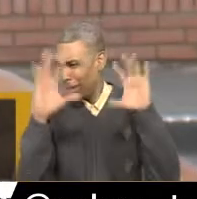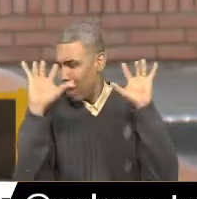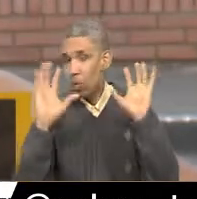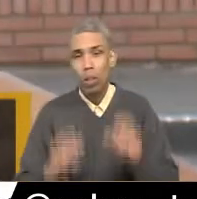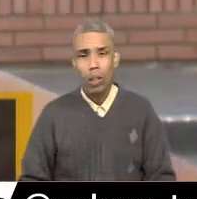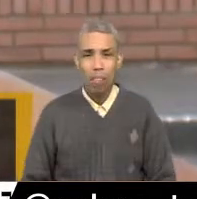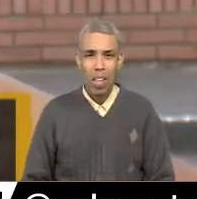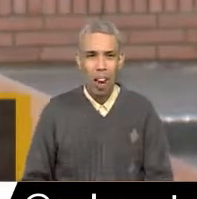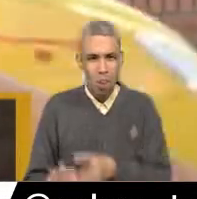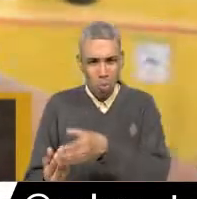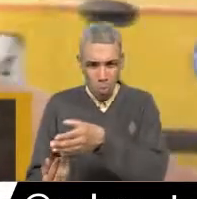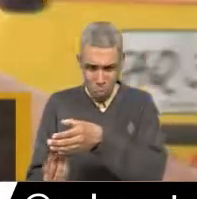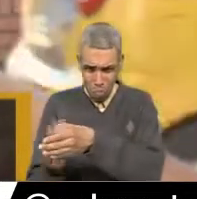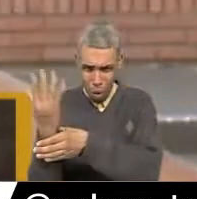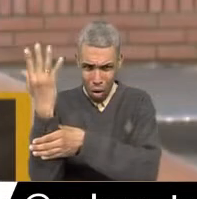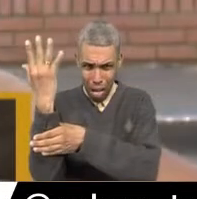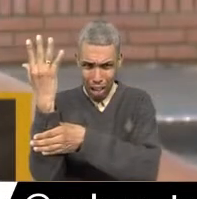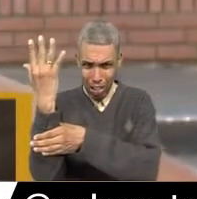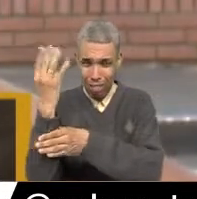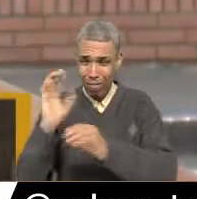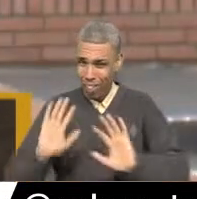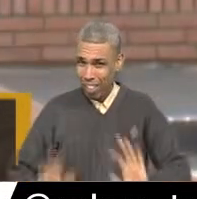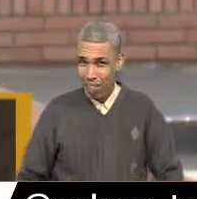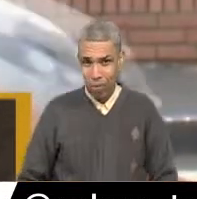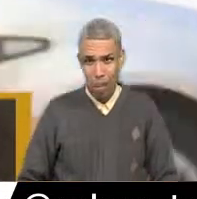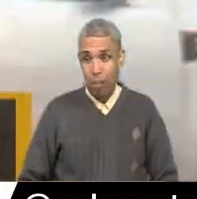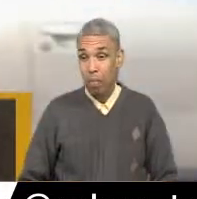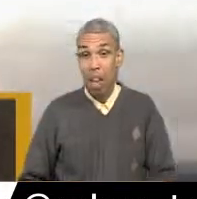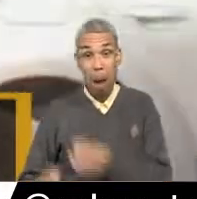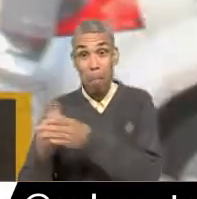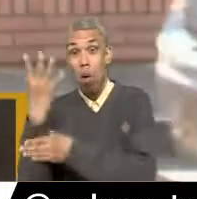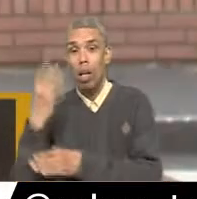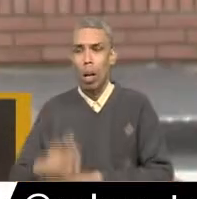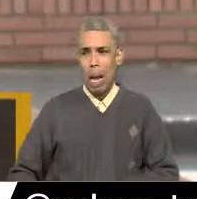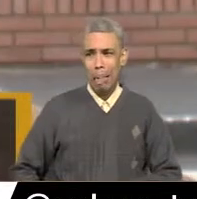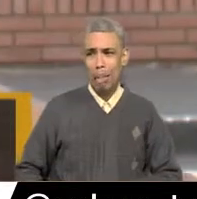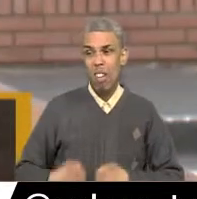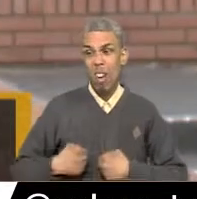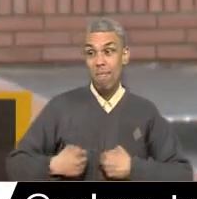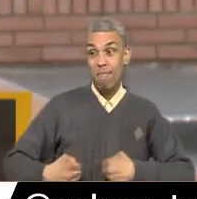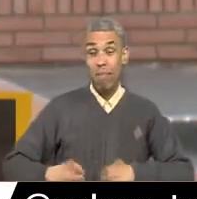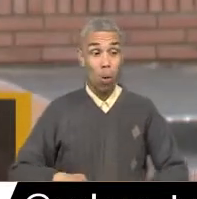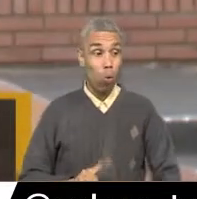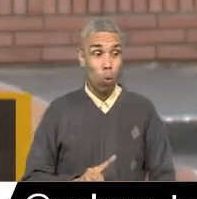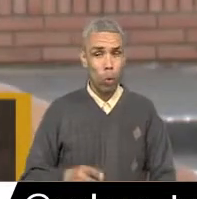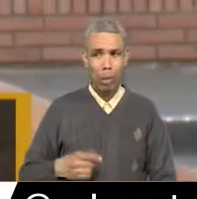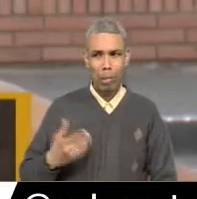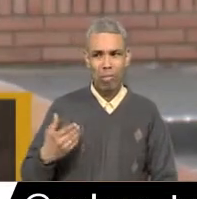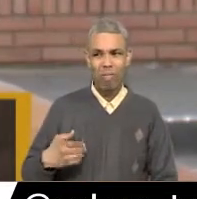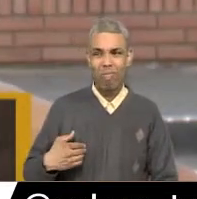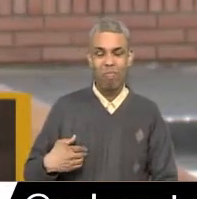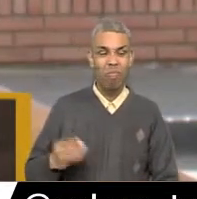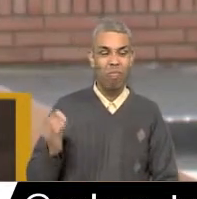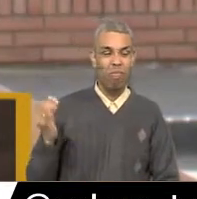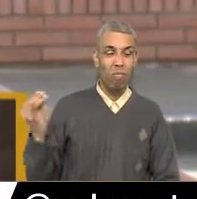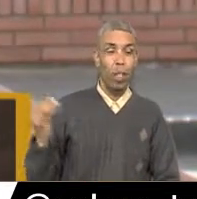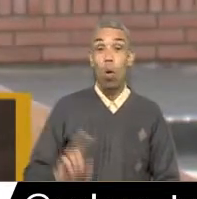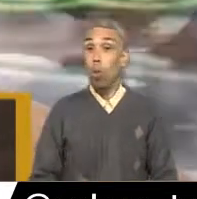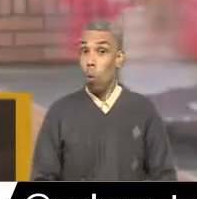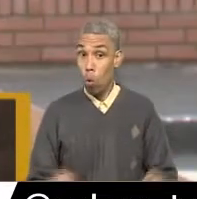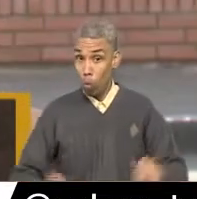Sin tener que excluir a nadie, al contrario, ser incluyente. Salidas africanas, totalmente salidas muy